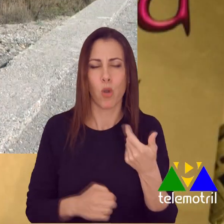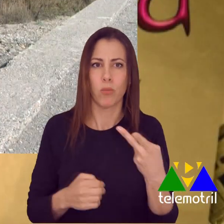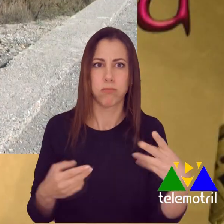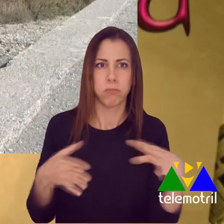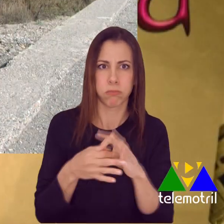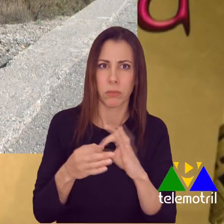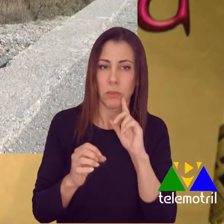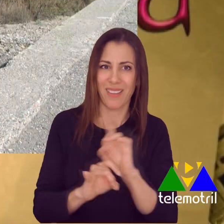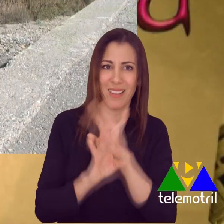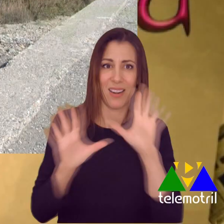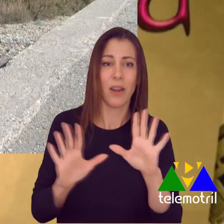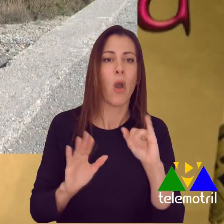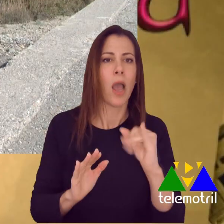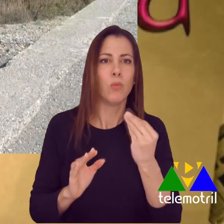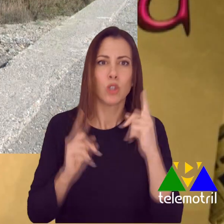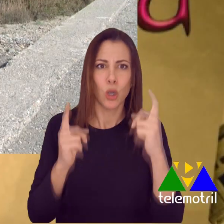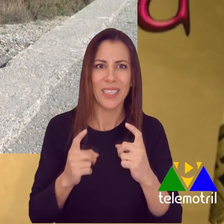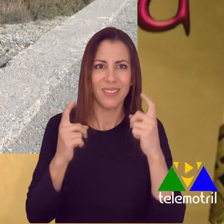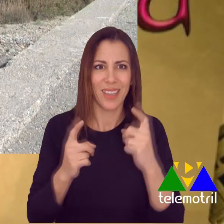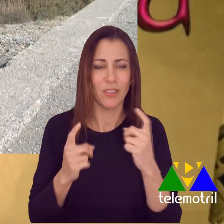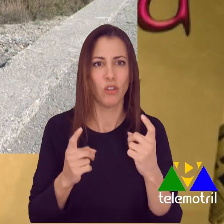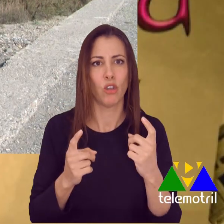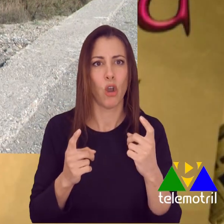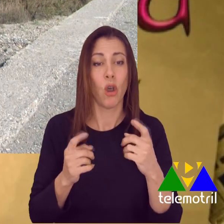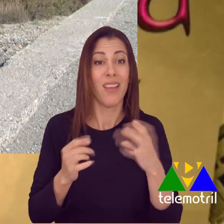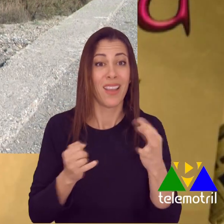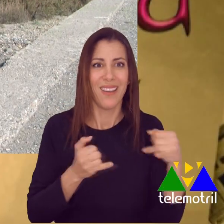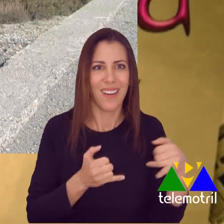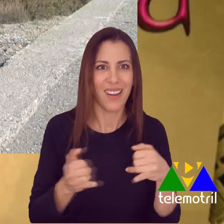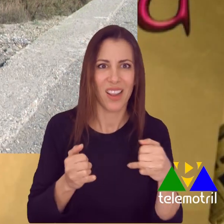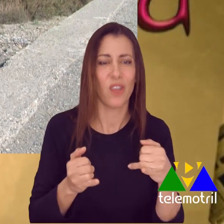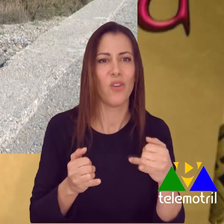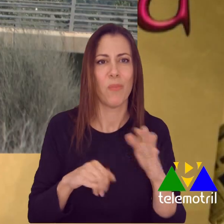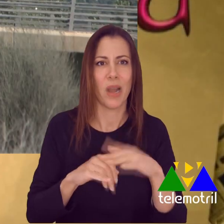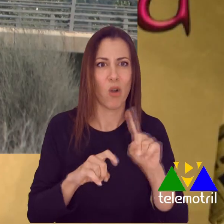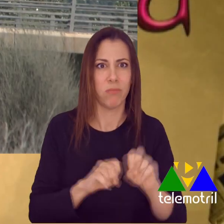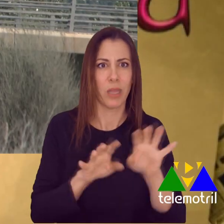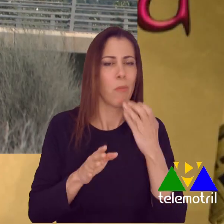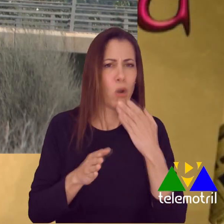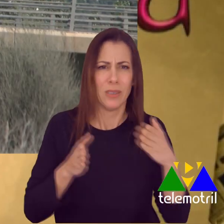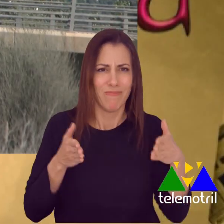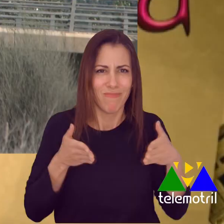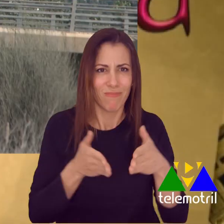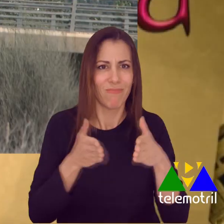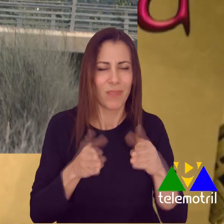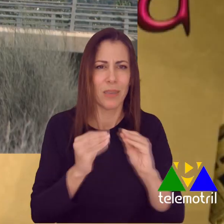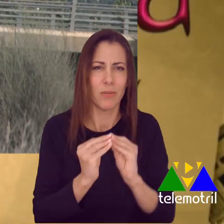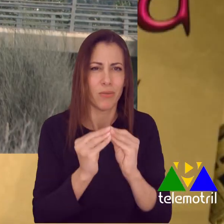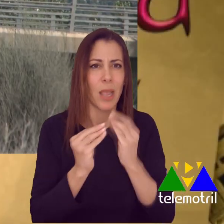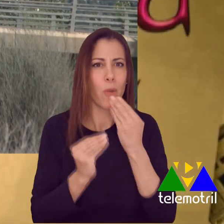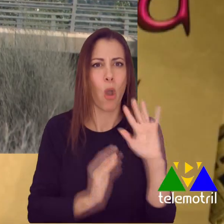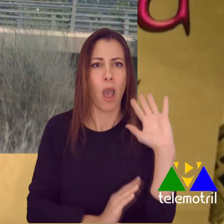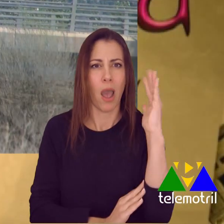¿no? Hubo muchos intentos de encauzar Guadalfeo, no podían, desde plantar árboles, desde